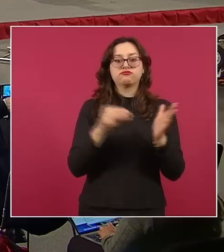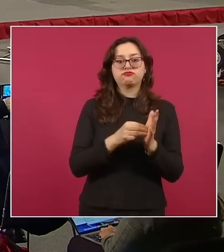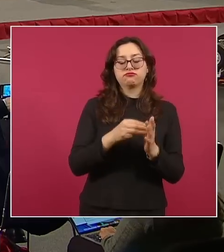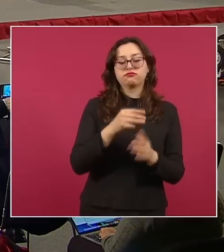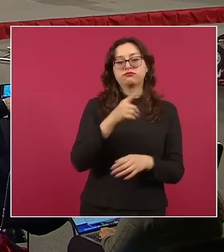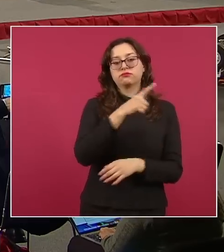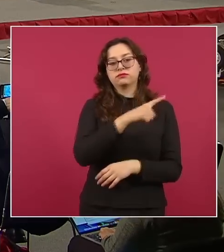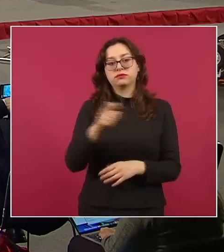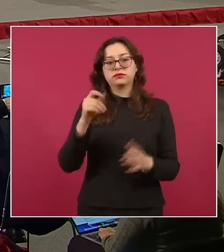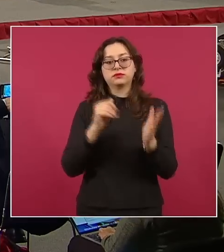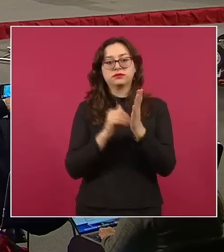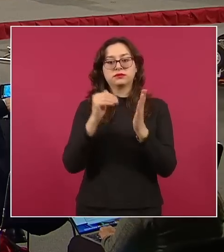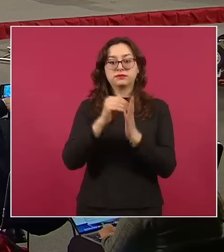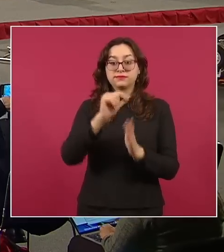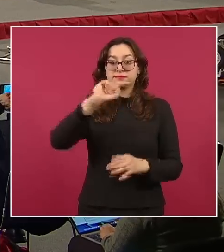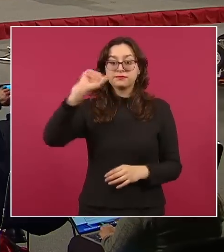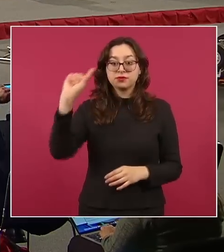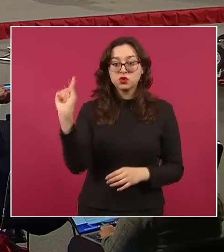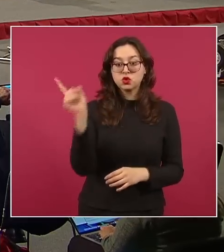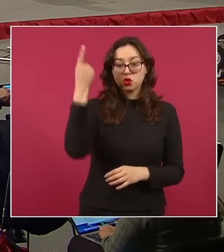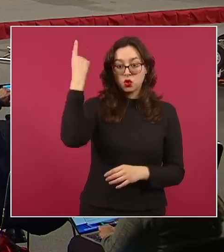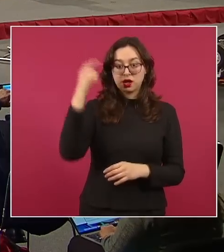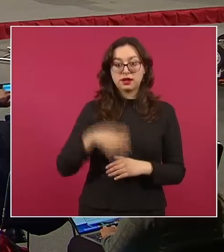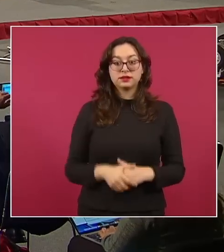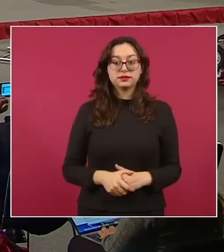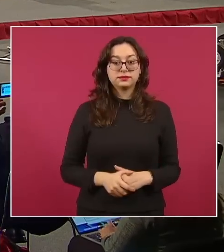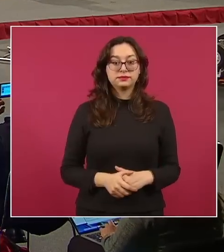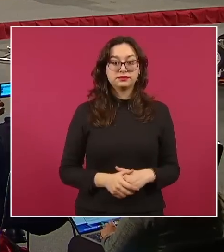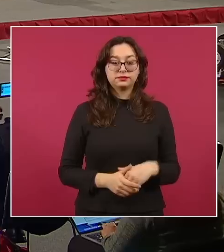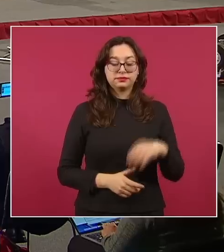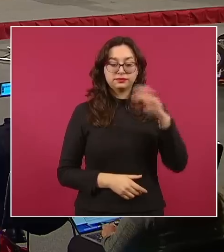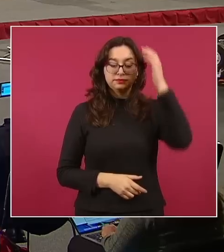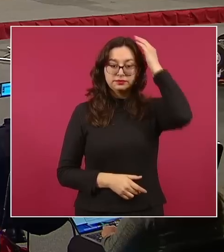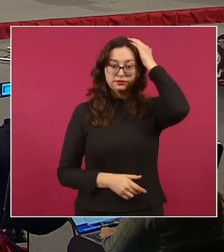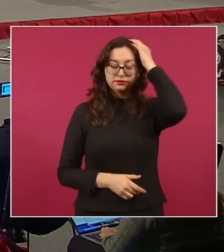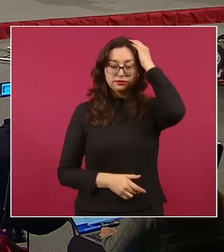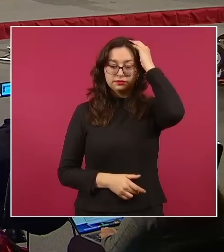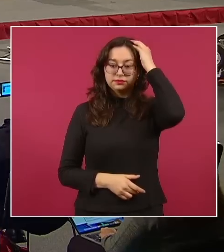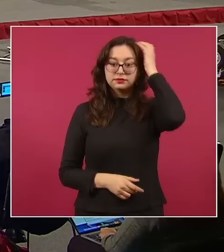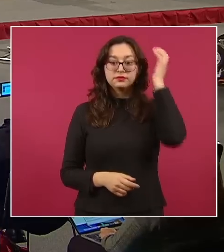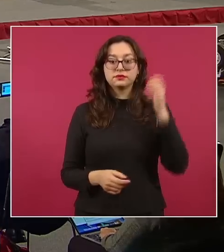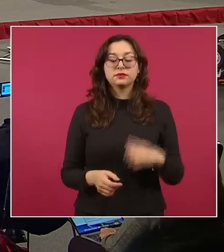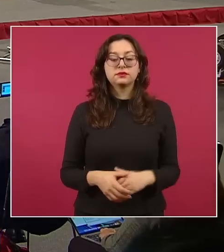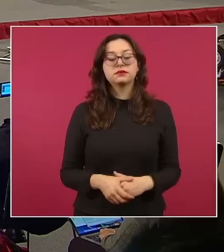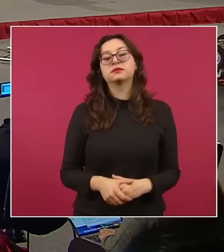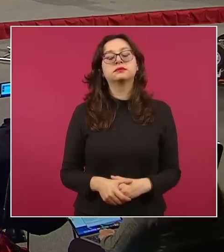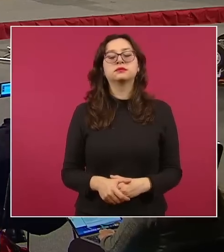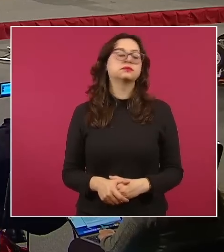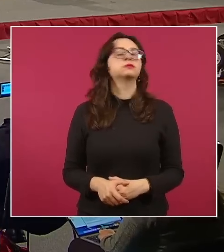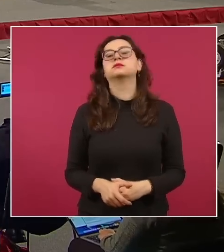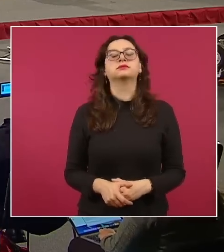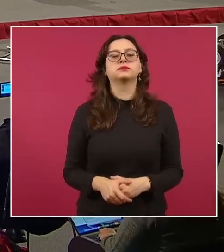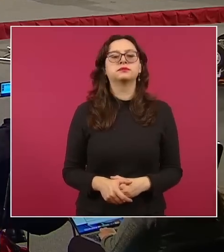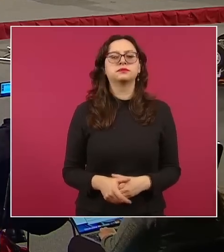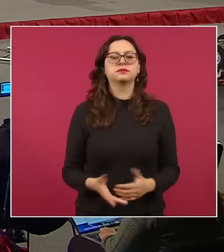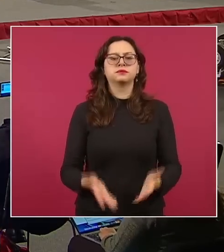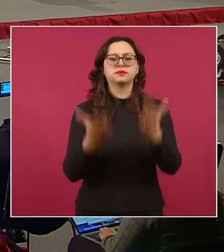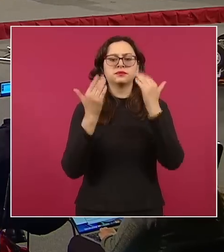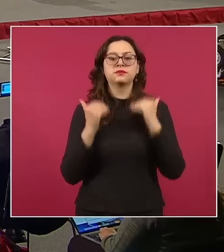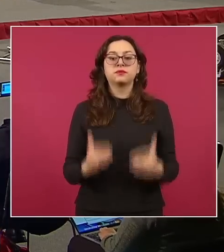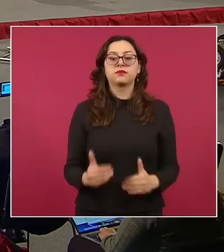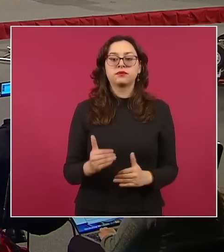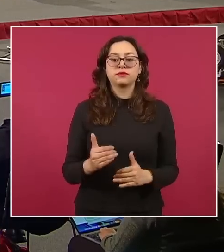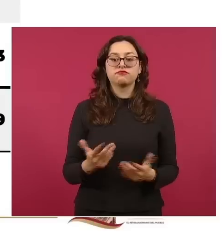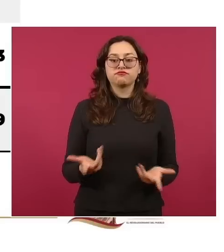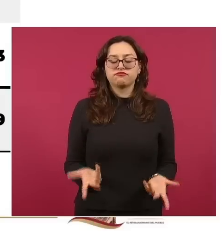de dólares. En la siguiente tabla vamos a ver cuál es la ventaja